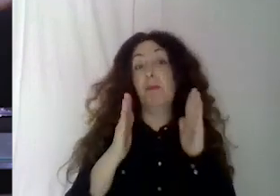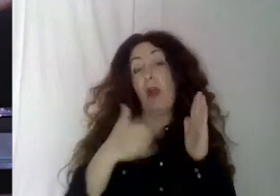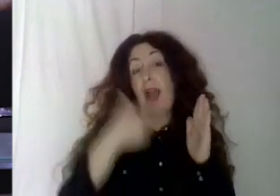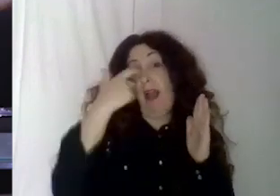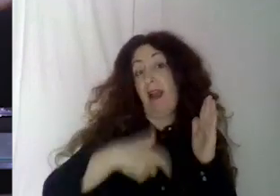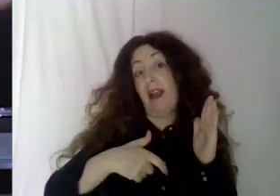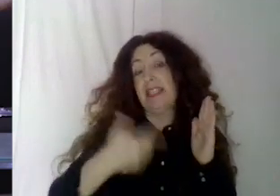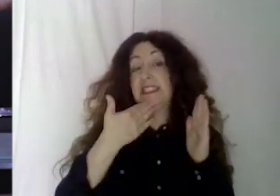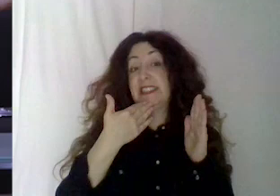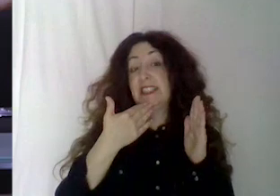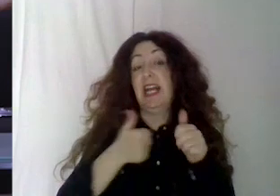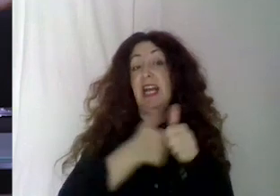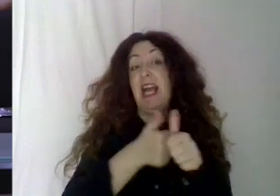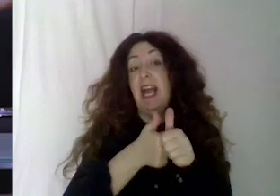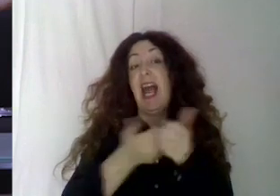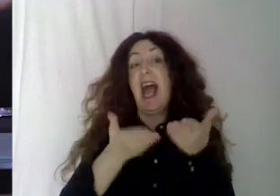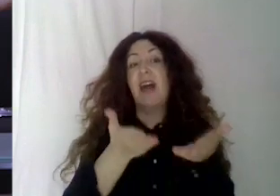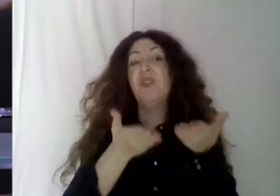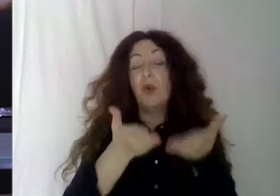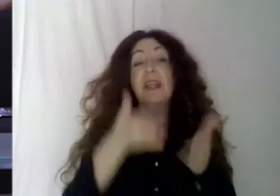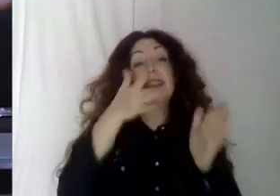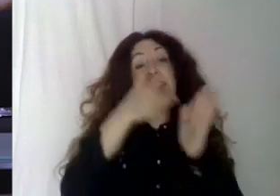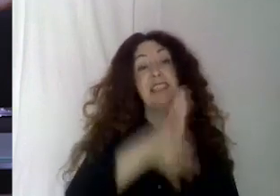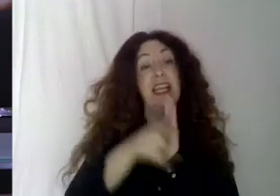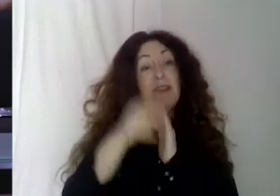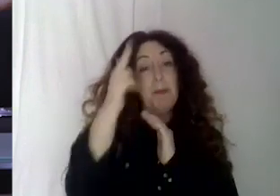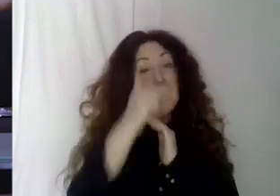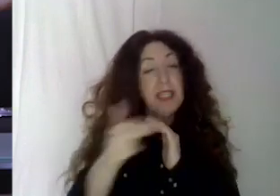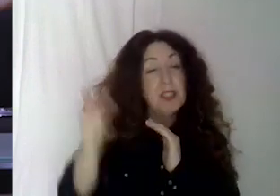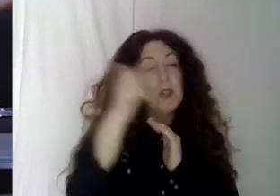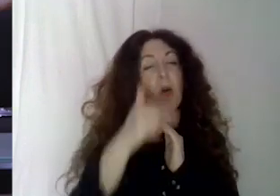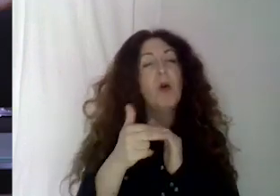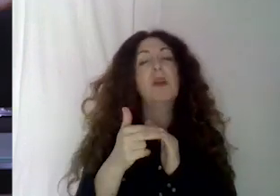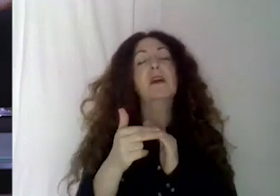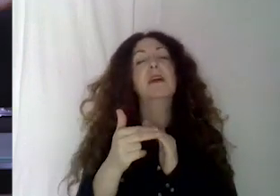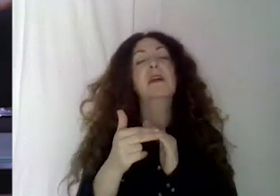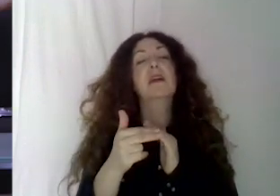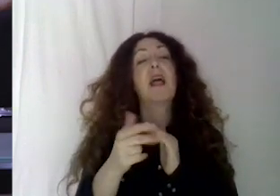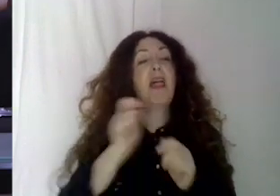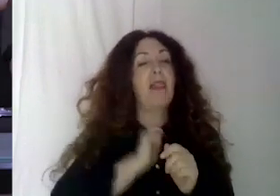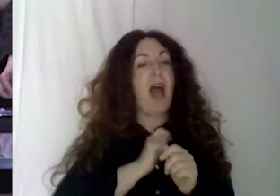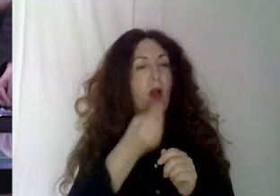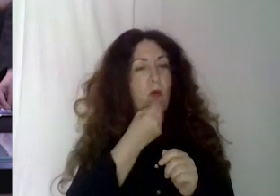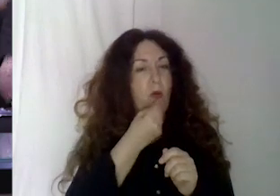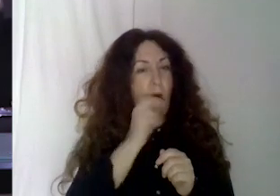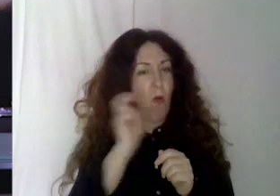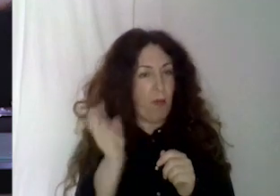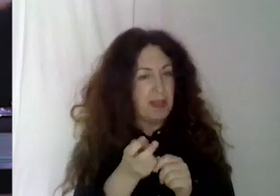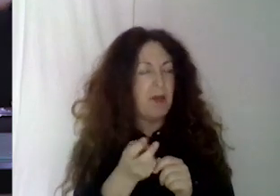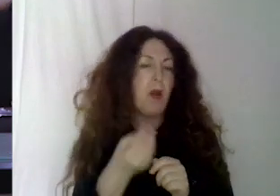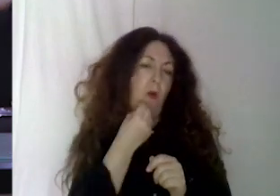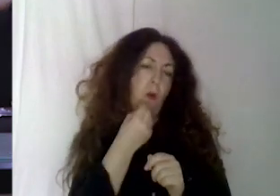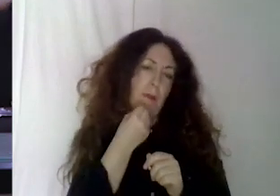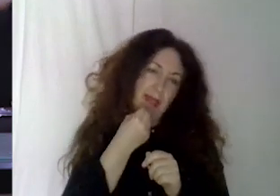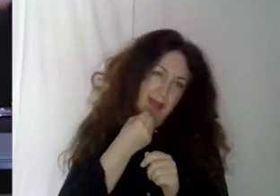condiciones, escribe inmediatamente una carta al Papa diciéndole que él es un extraordinario pintor, un gran